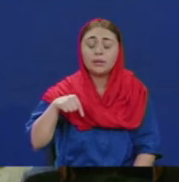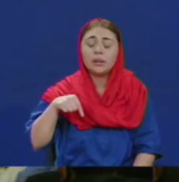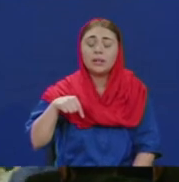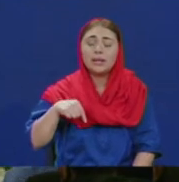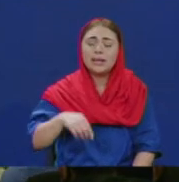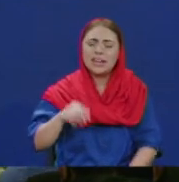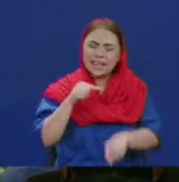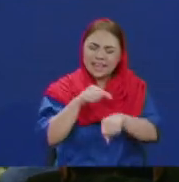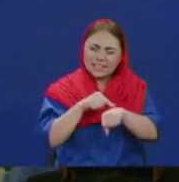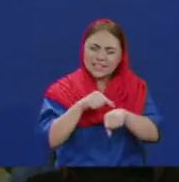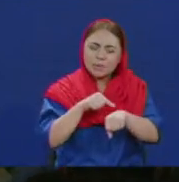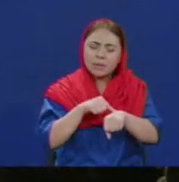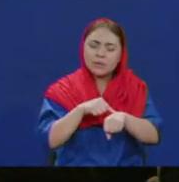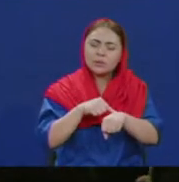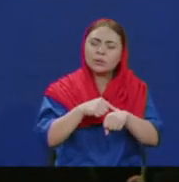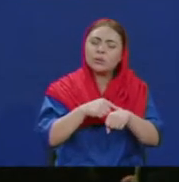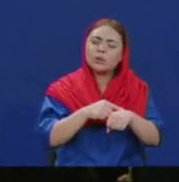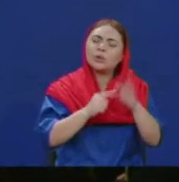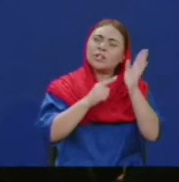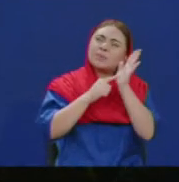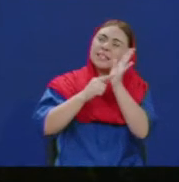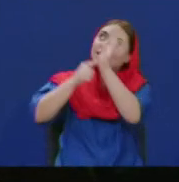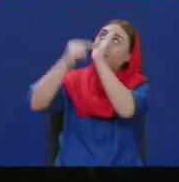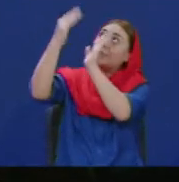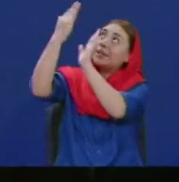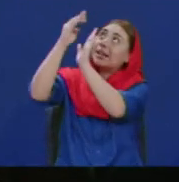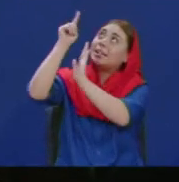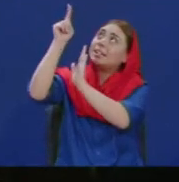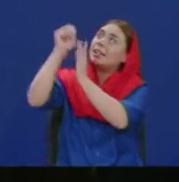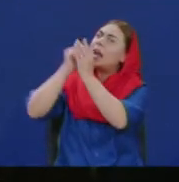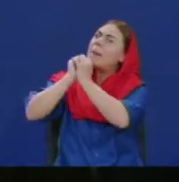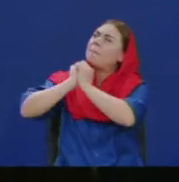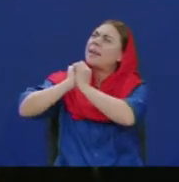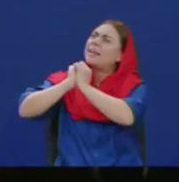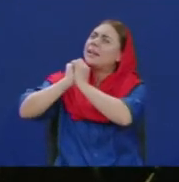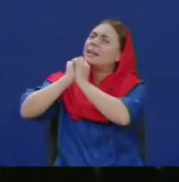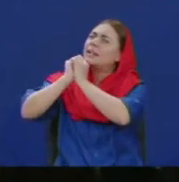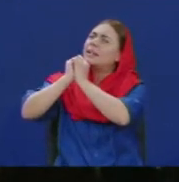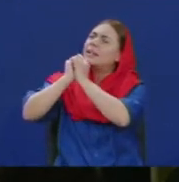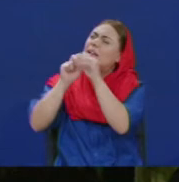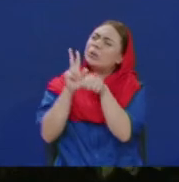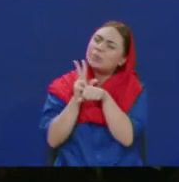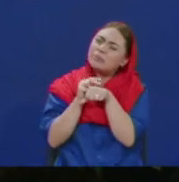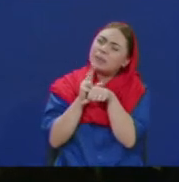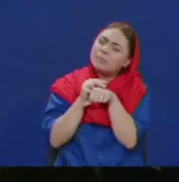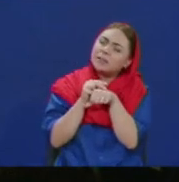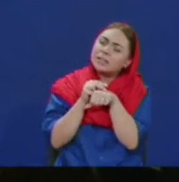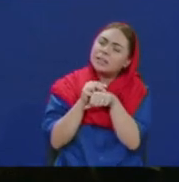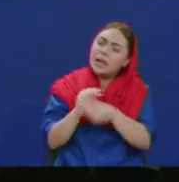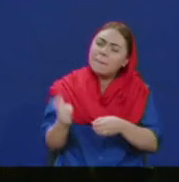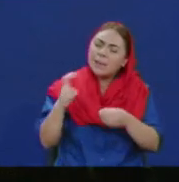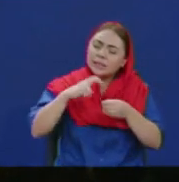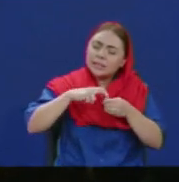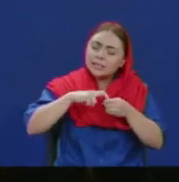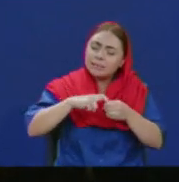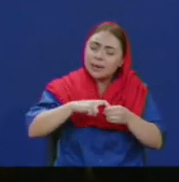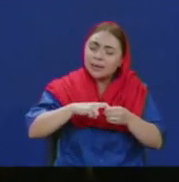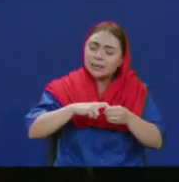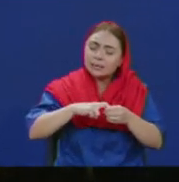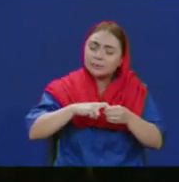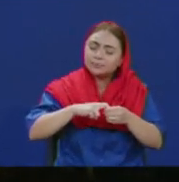espiritual, venimos delante de ti a rogarte que nos permitas comer del cordero.